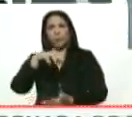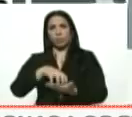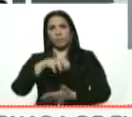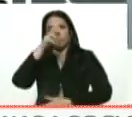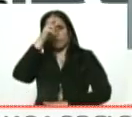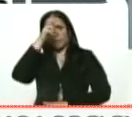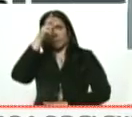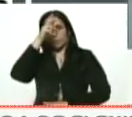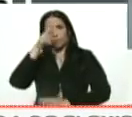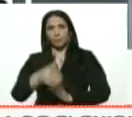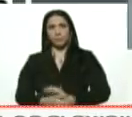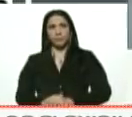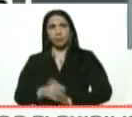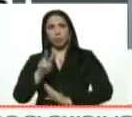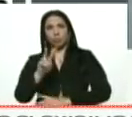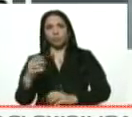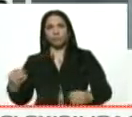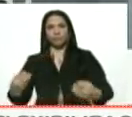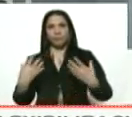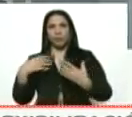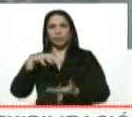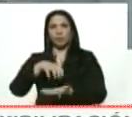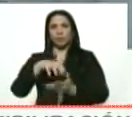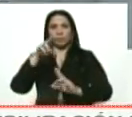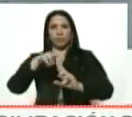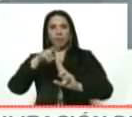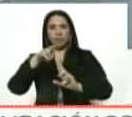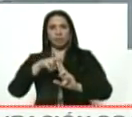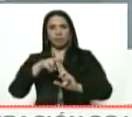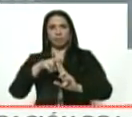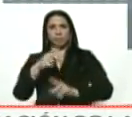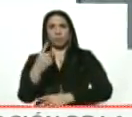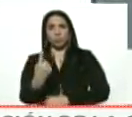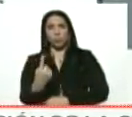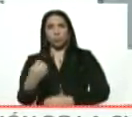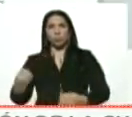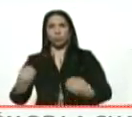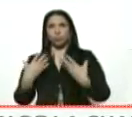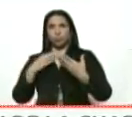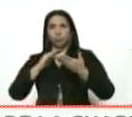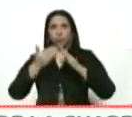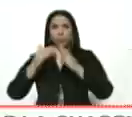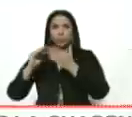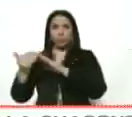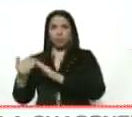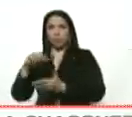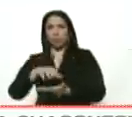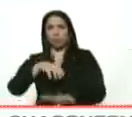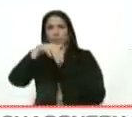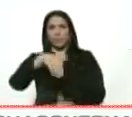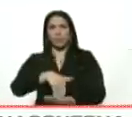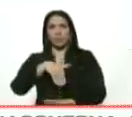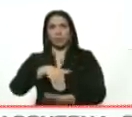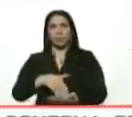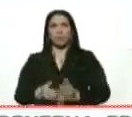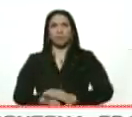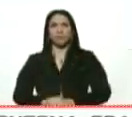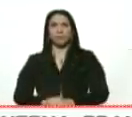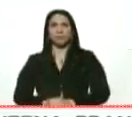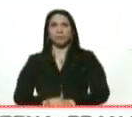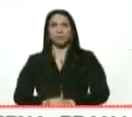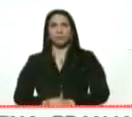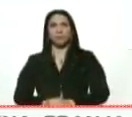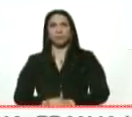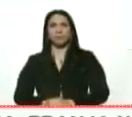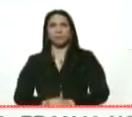Falcón, 2 casos en el estado Táchira y 1 caso comunitario en el estado Miranda.